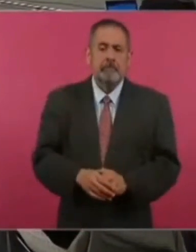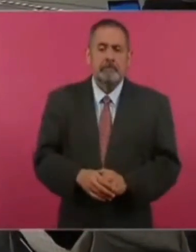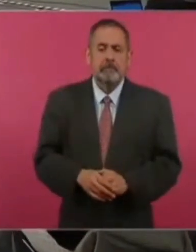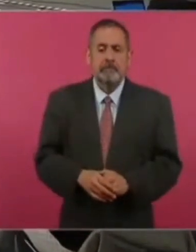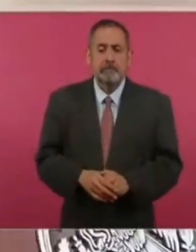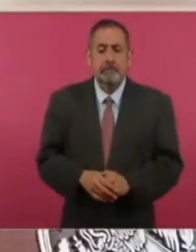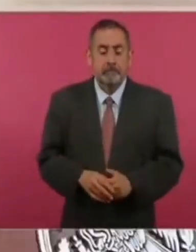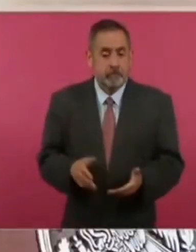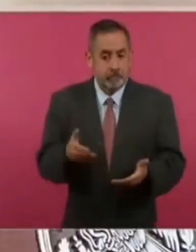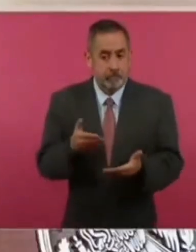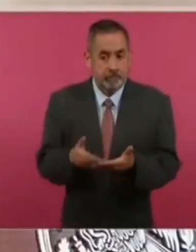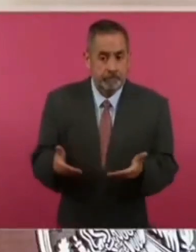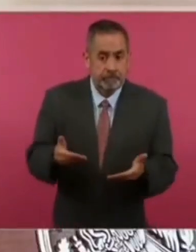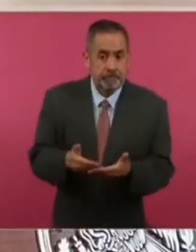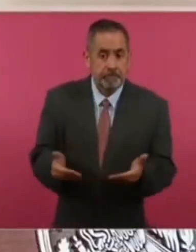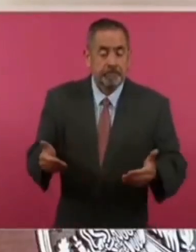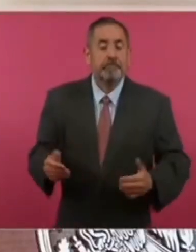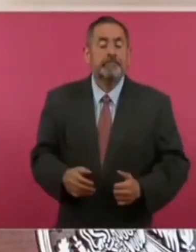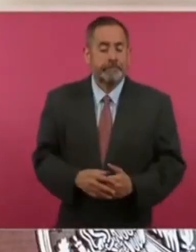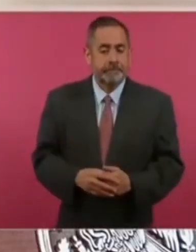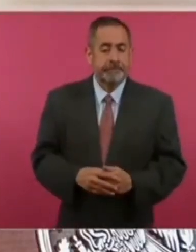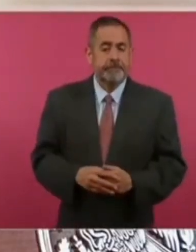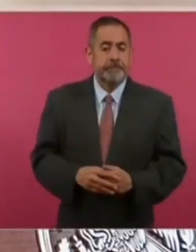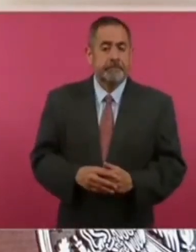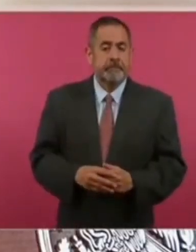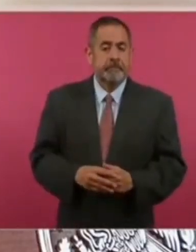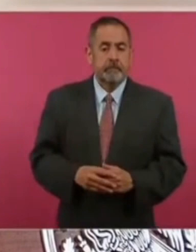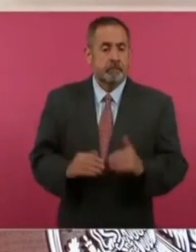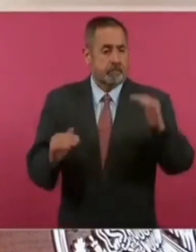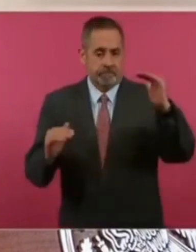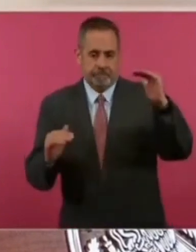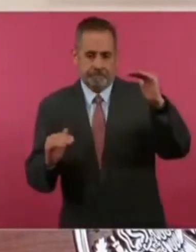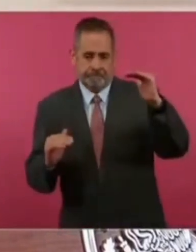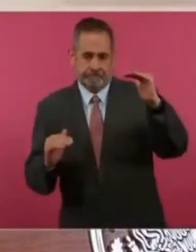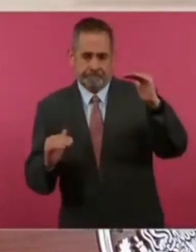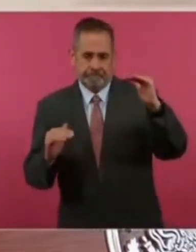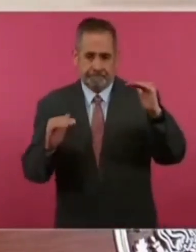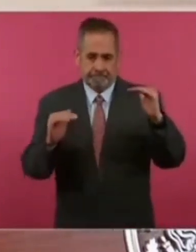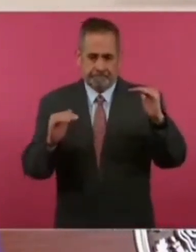Y ahora, la diferencia